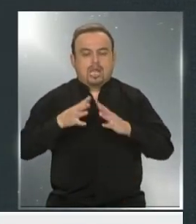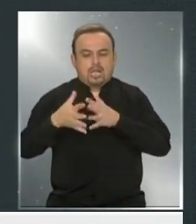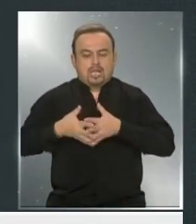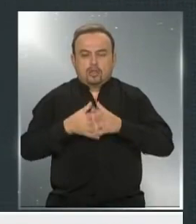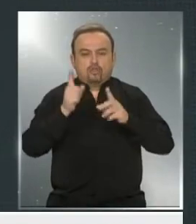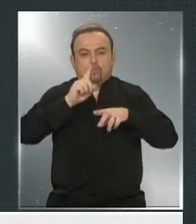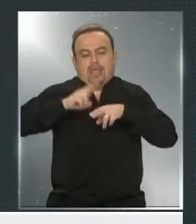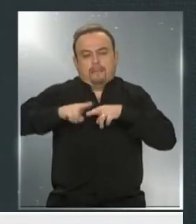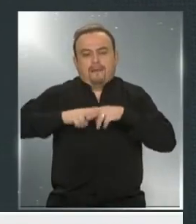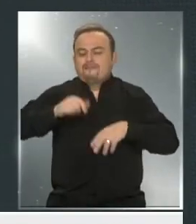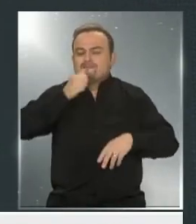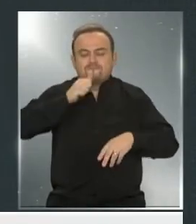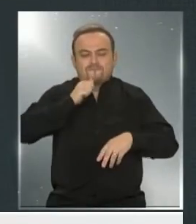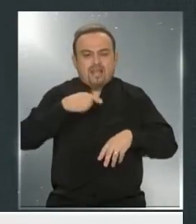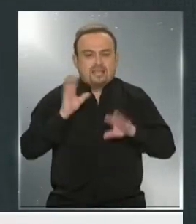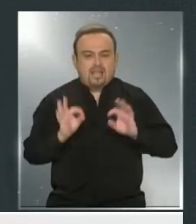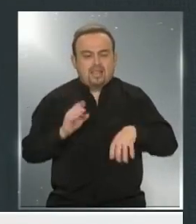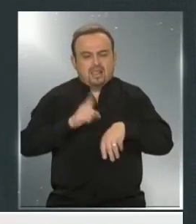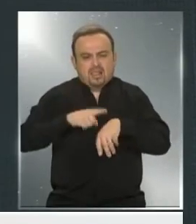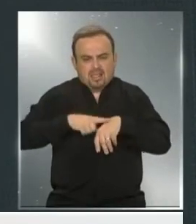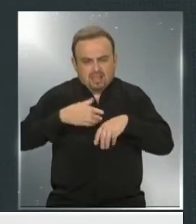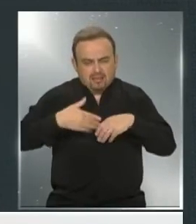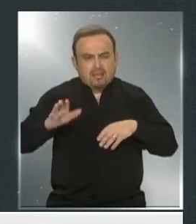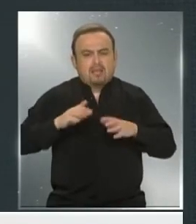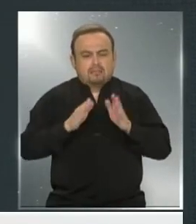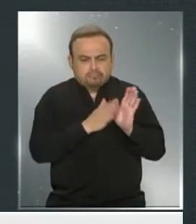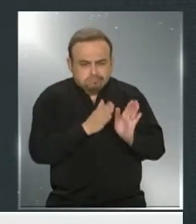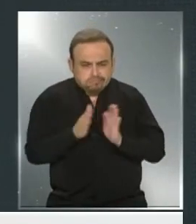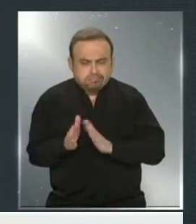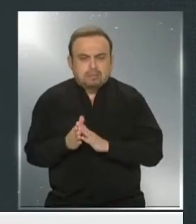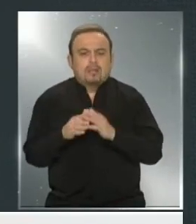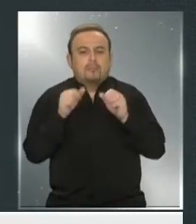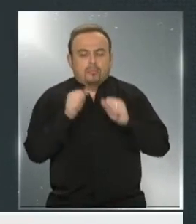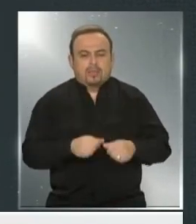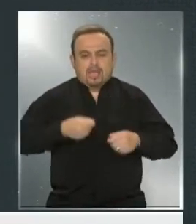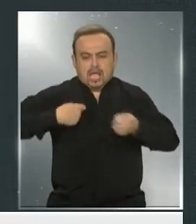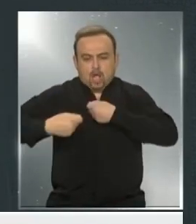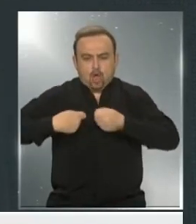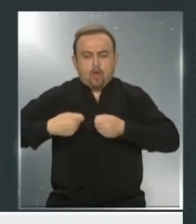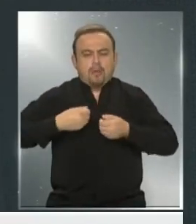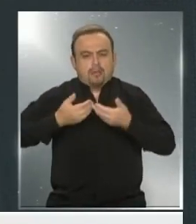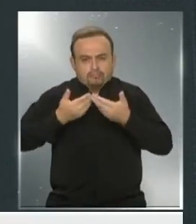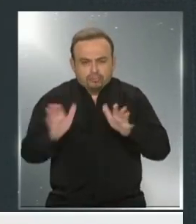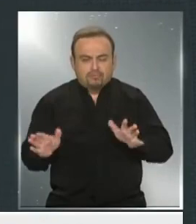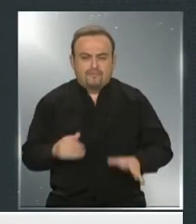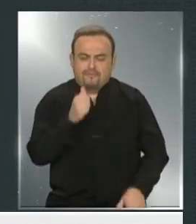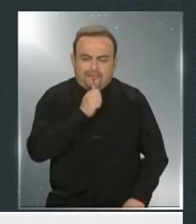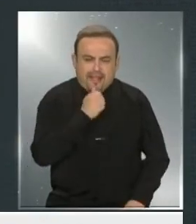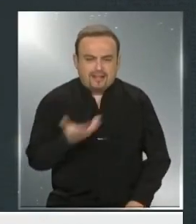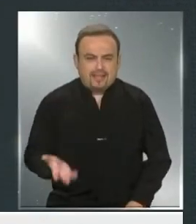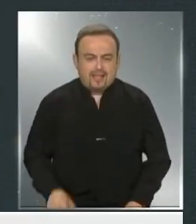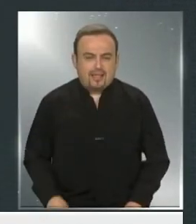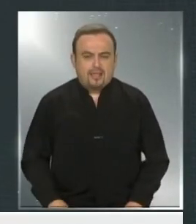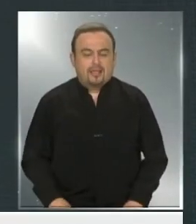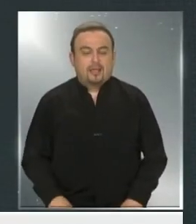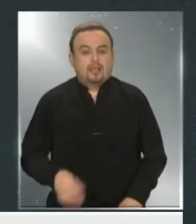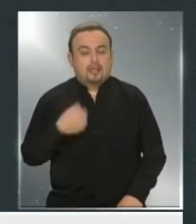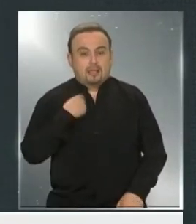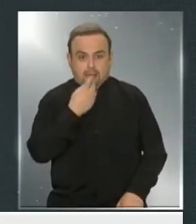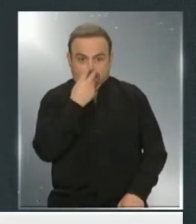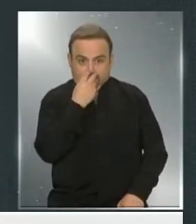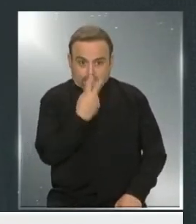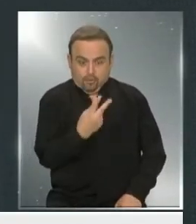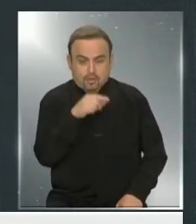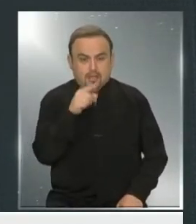preparado que faltan todavía muchísimos pasos para poder reabrir la economía también vimos que